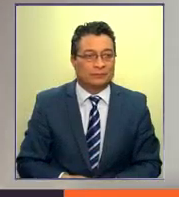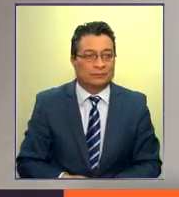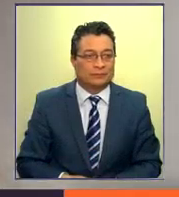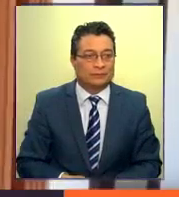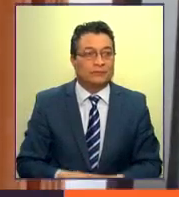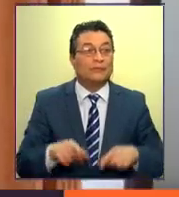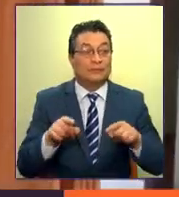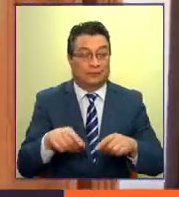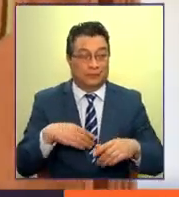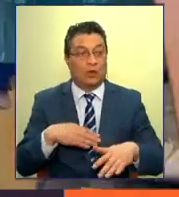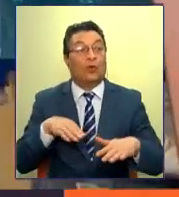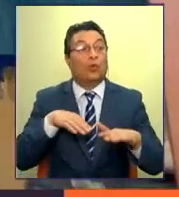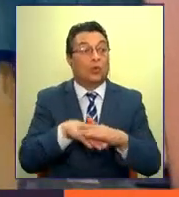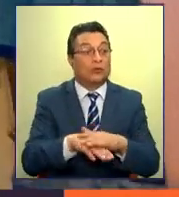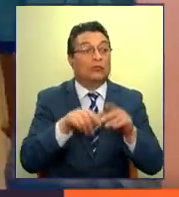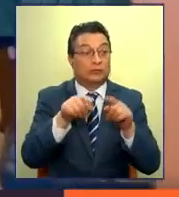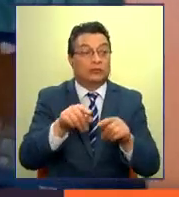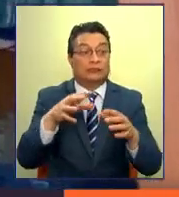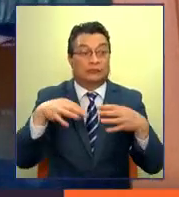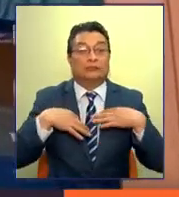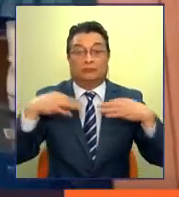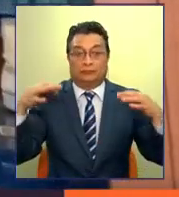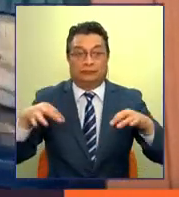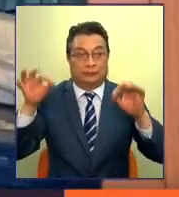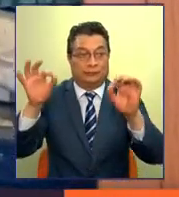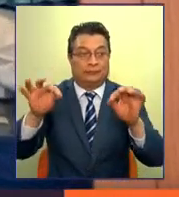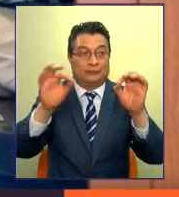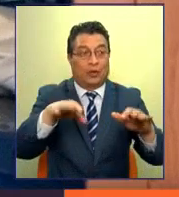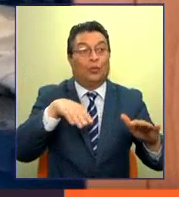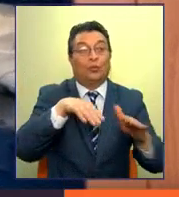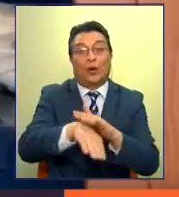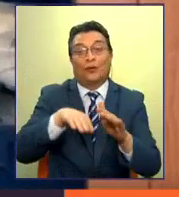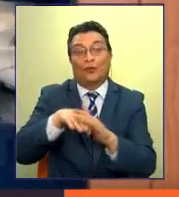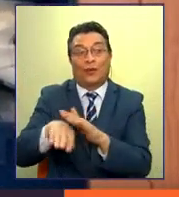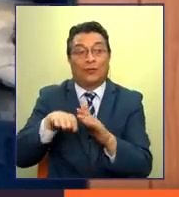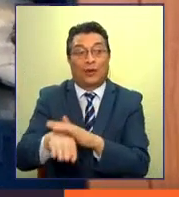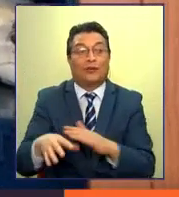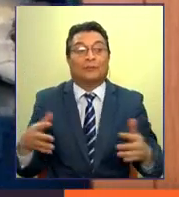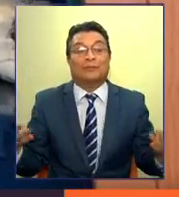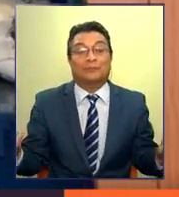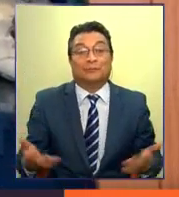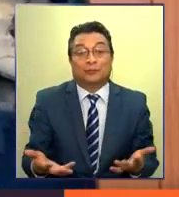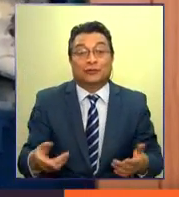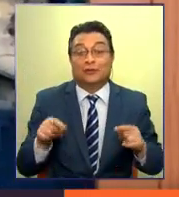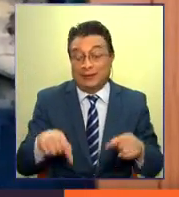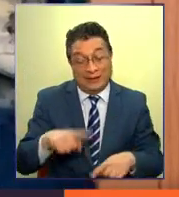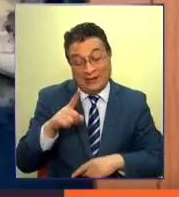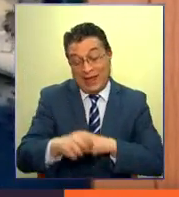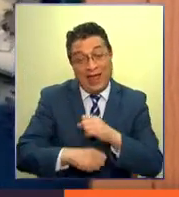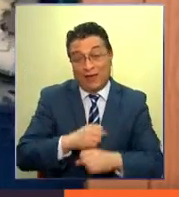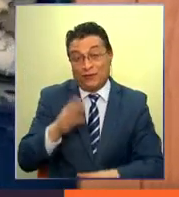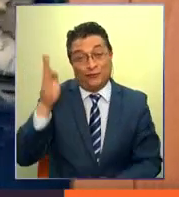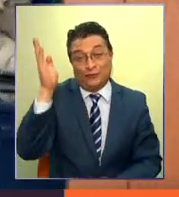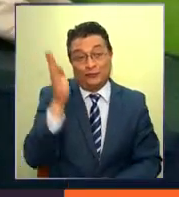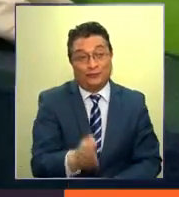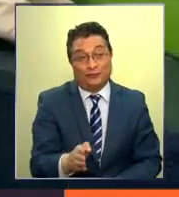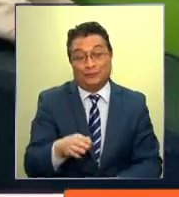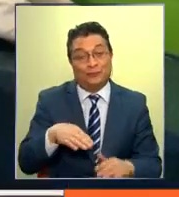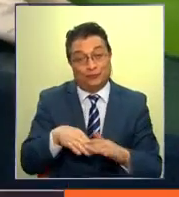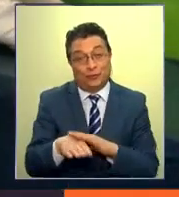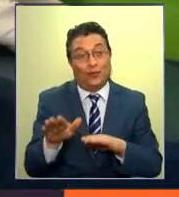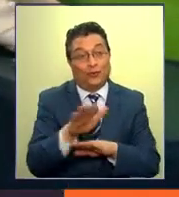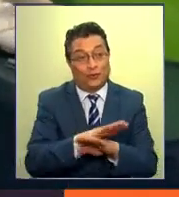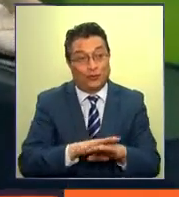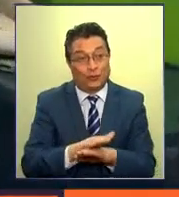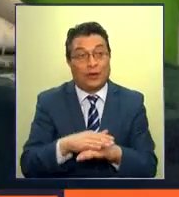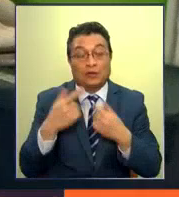Tengo guardado mis falsos, lo tenemos todo guardado porque ya no va a haber este año, entonces hay que guardar las cosas. Cuando el